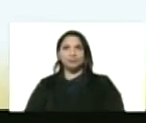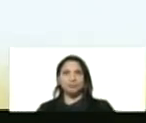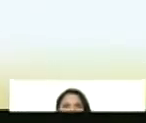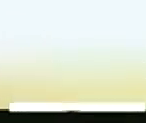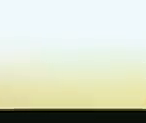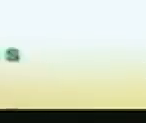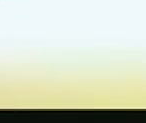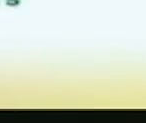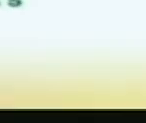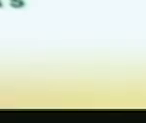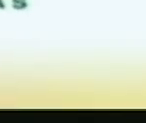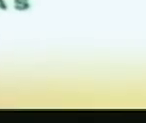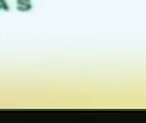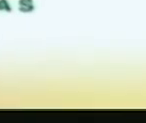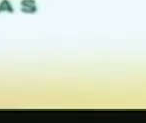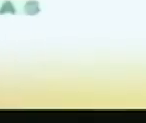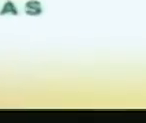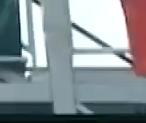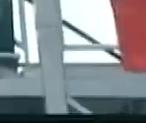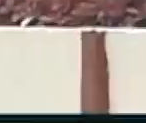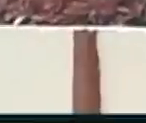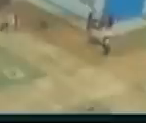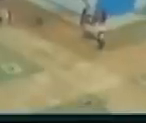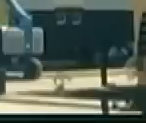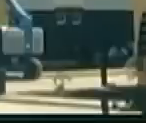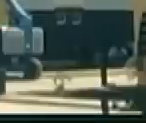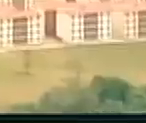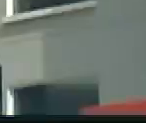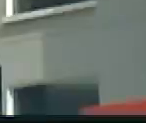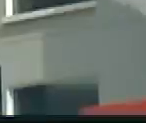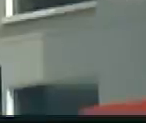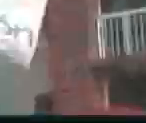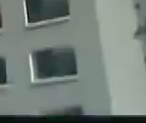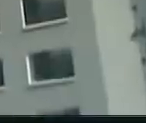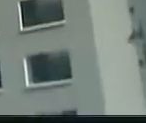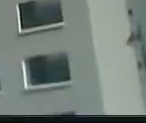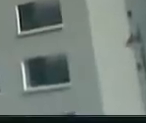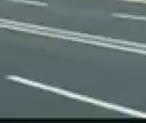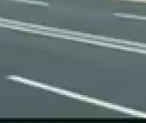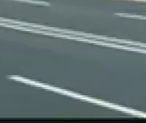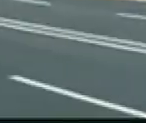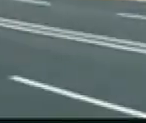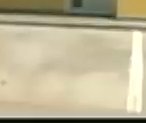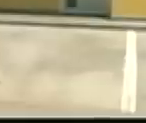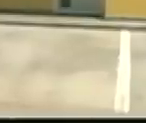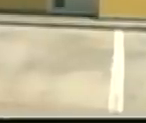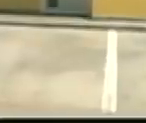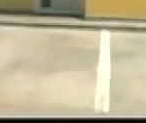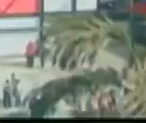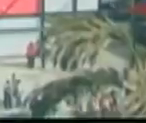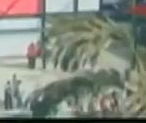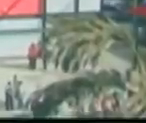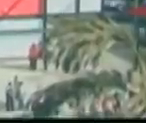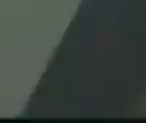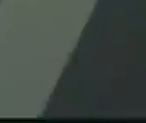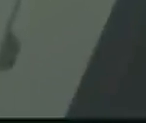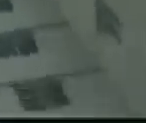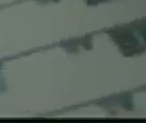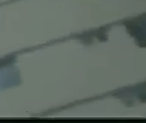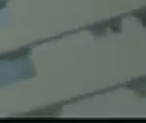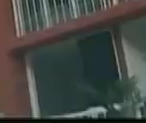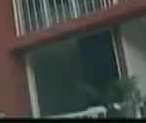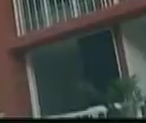Quito 3 millones 100 mil viviendas dignas para el pueblo el drama de la vivienda